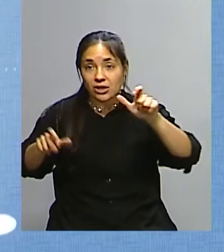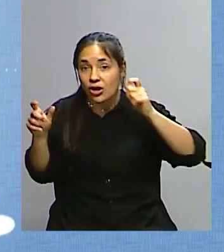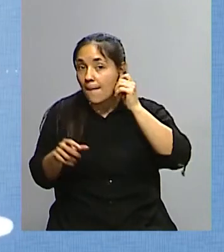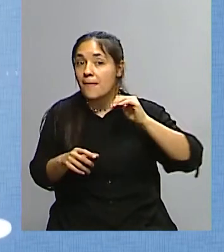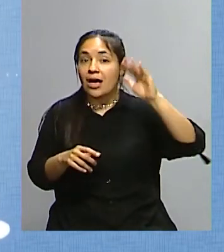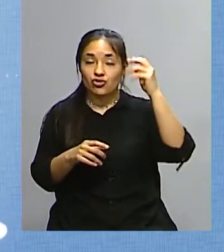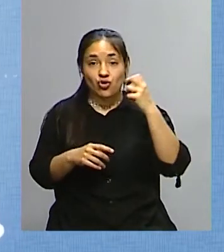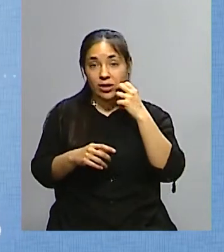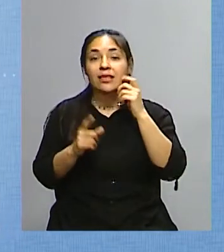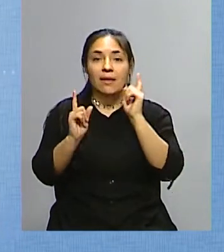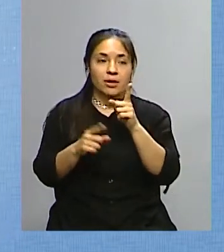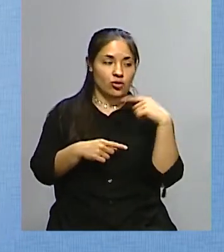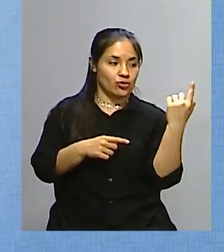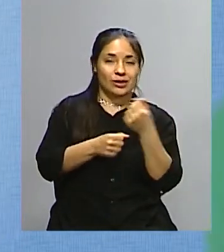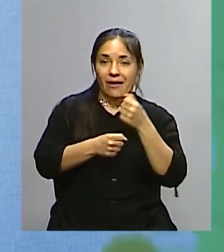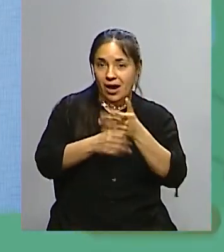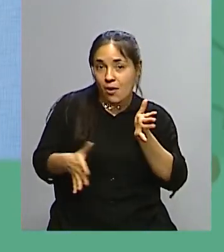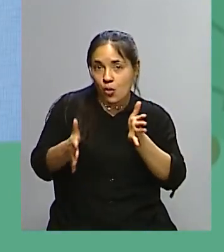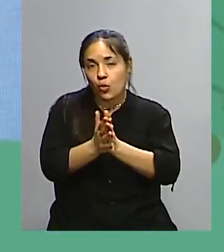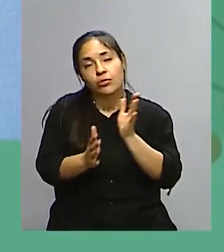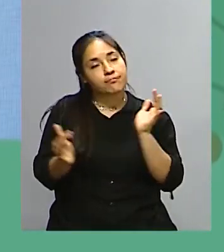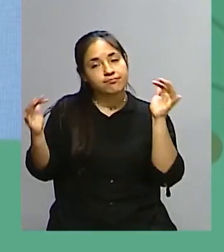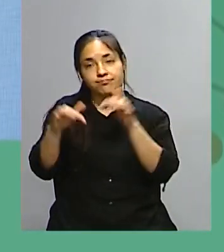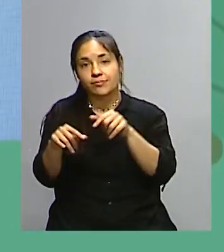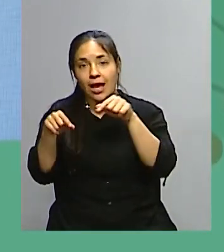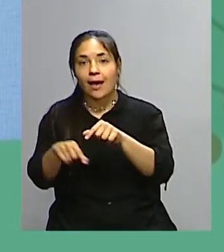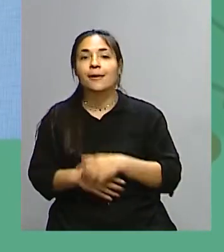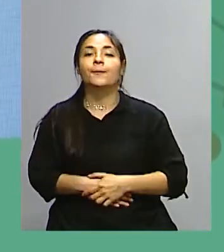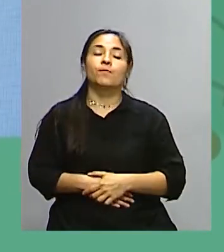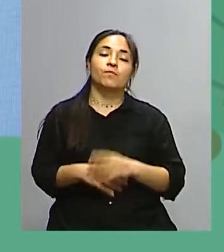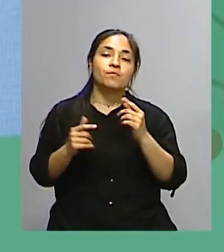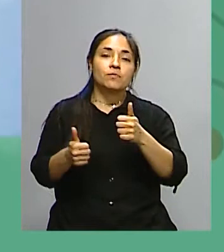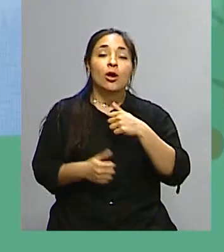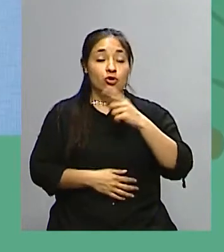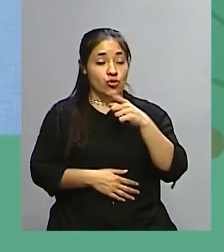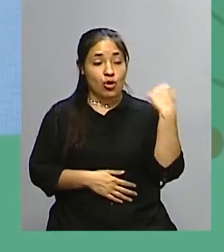quienes trabajamos con las personas mayores. Belén, nosotros hay como una